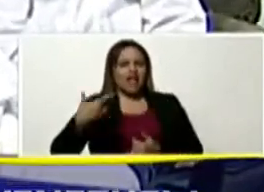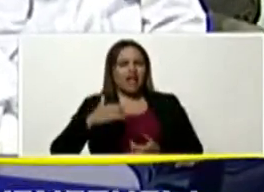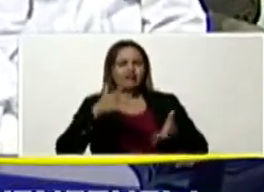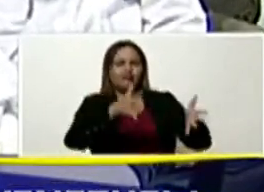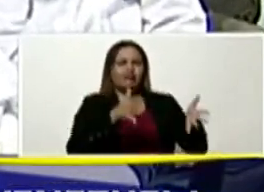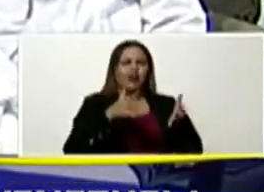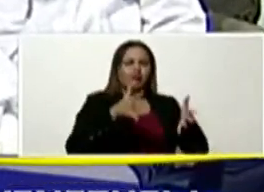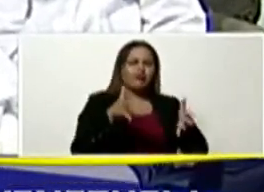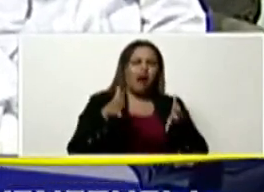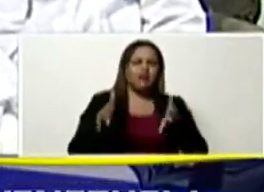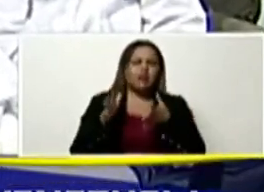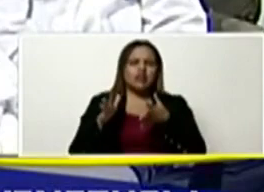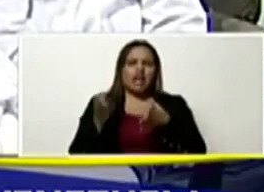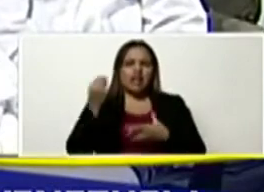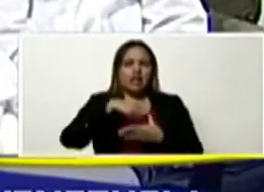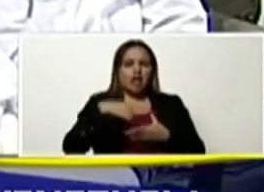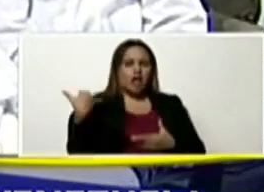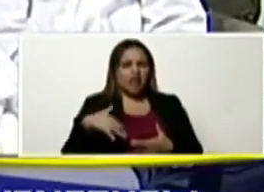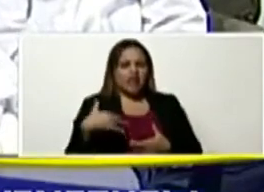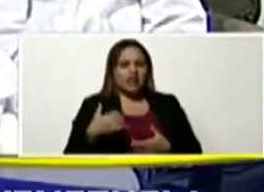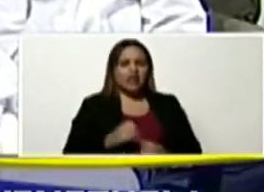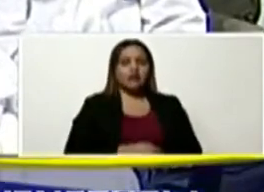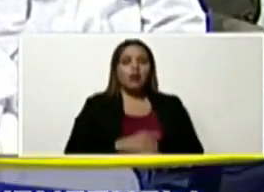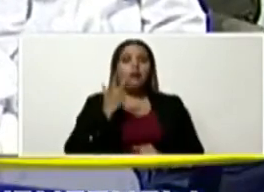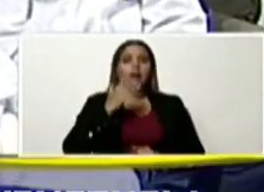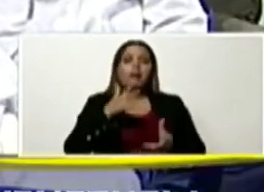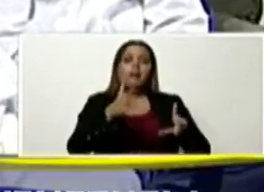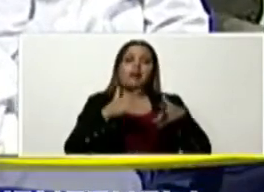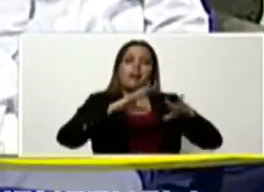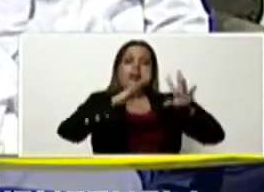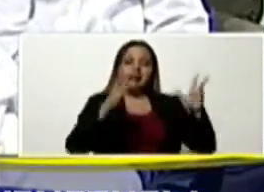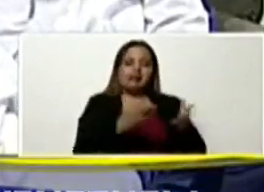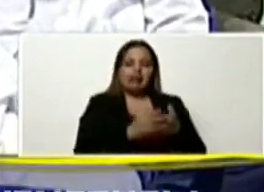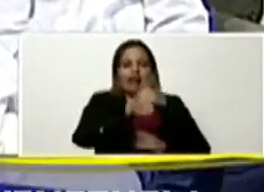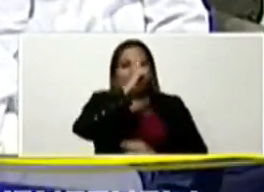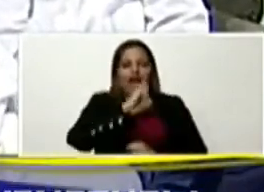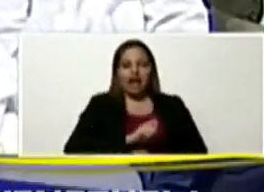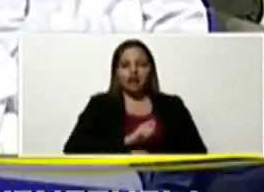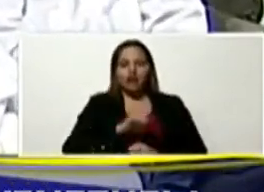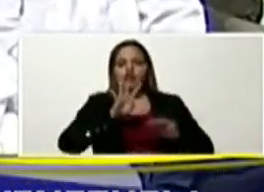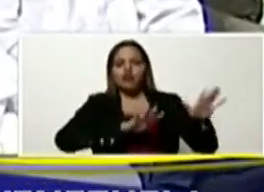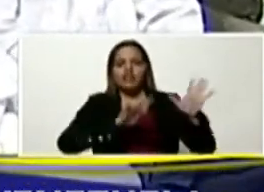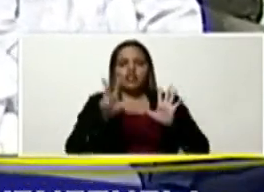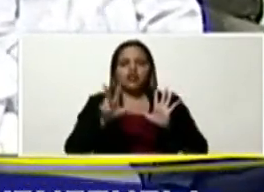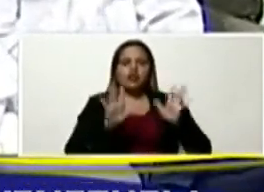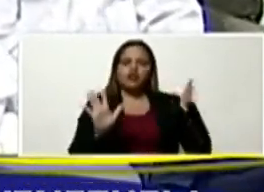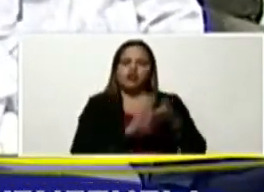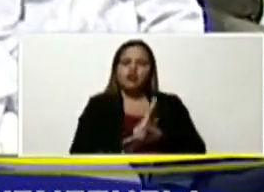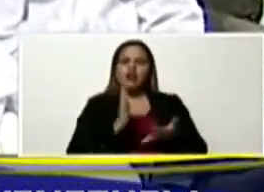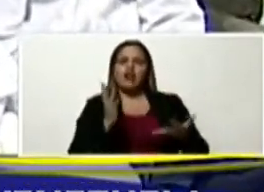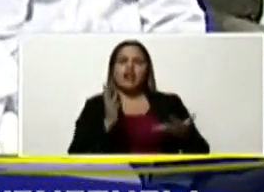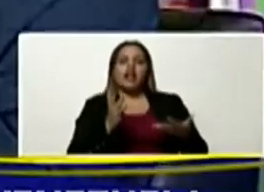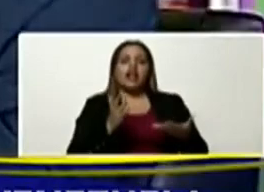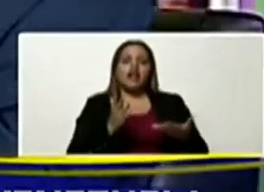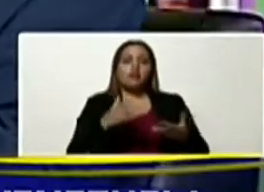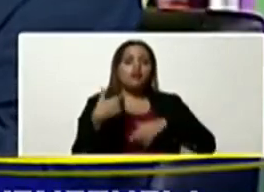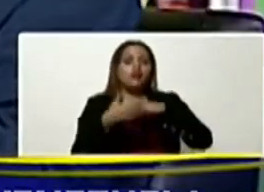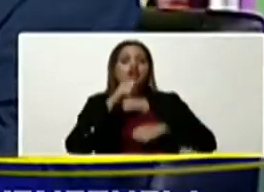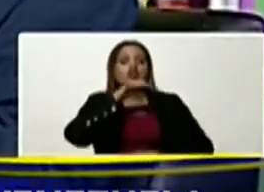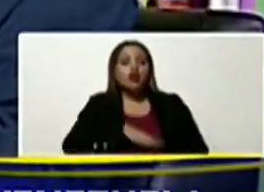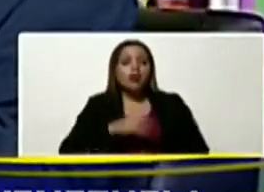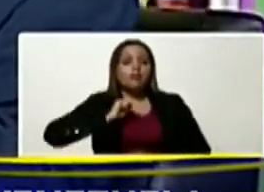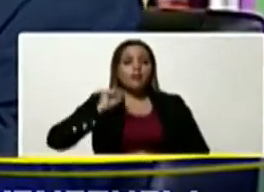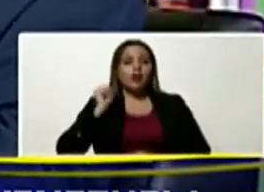premio Planeta en Argentina en el año 98, con un libro que se llama Sucesos Argentinos, y que ha